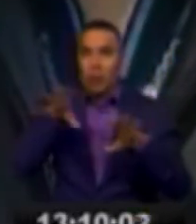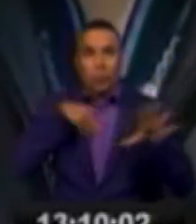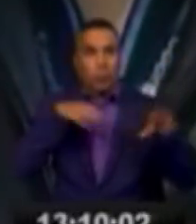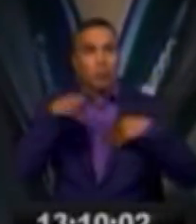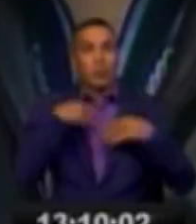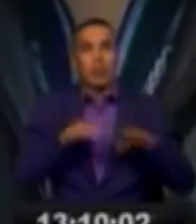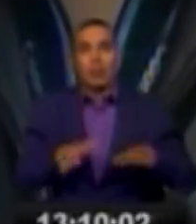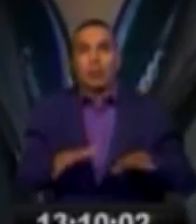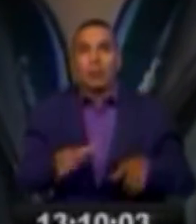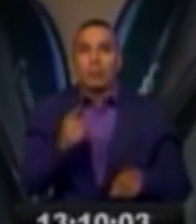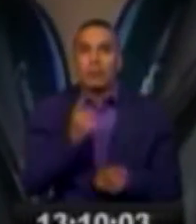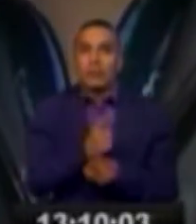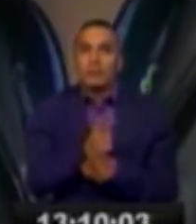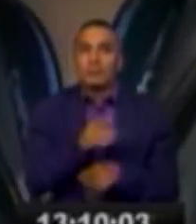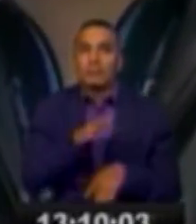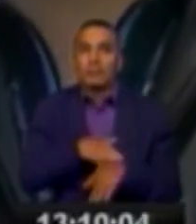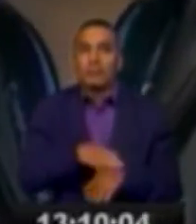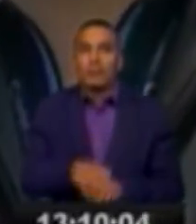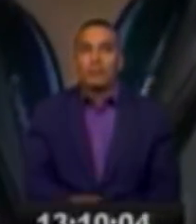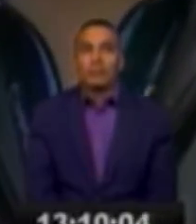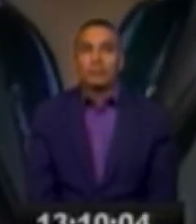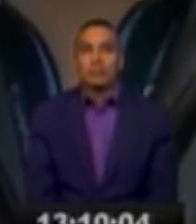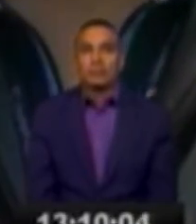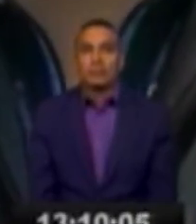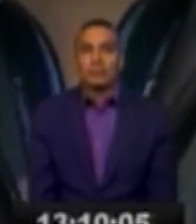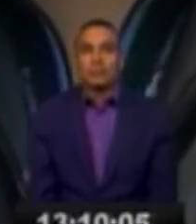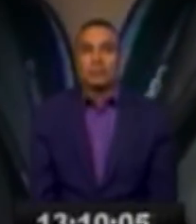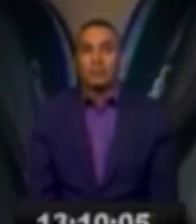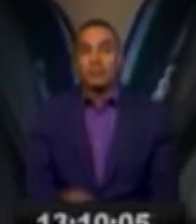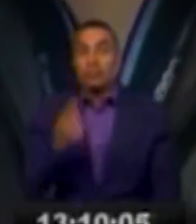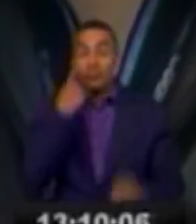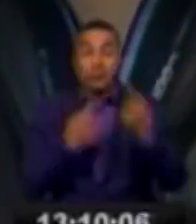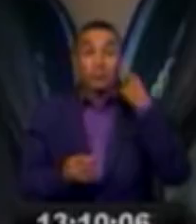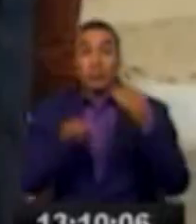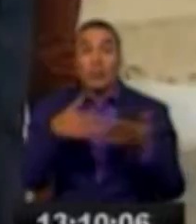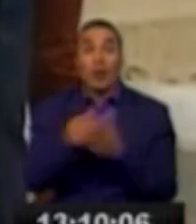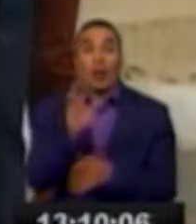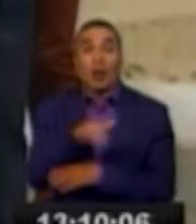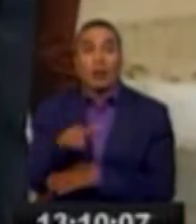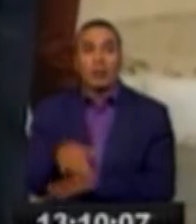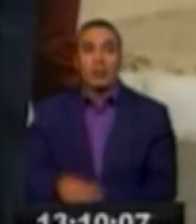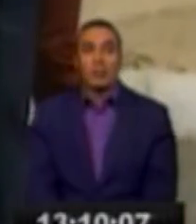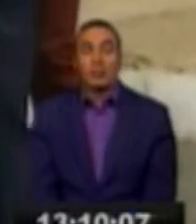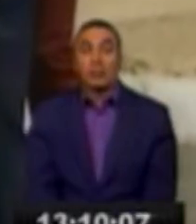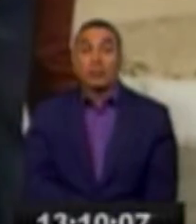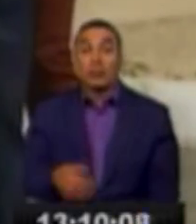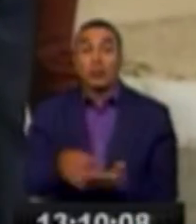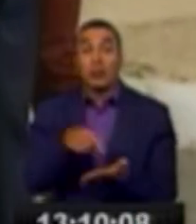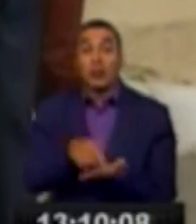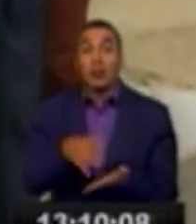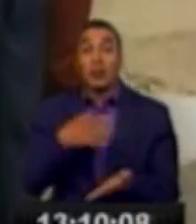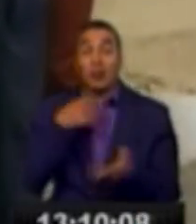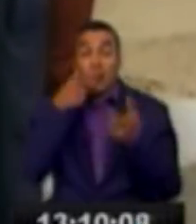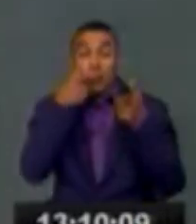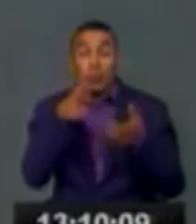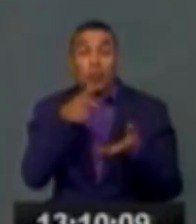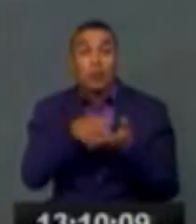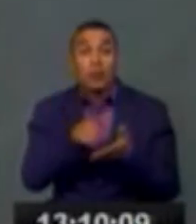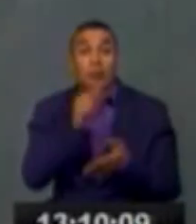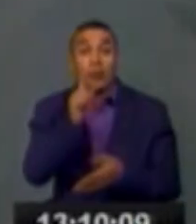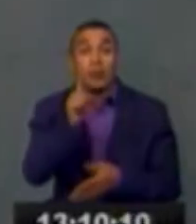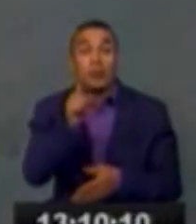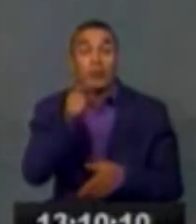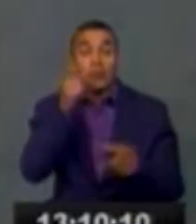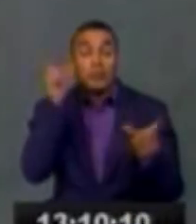eso es lo que provoca ese pánico que hubo en el hospital, ¿no? El llanto de los chicos, ¿no? El producto está en cadena de custodia por parte de